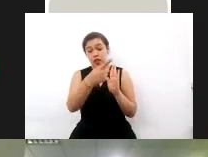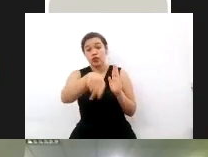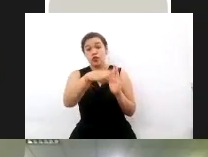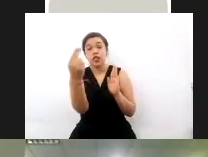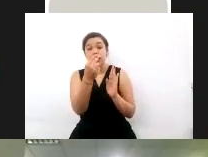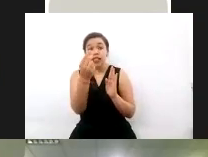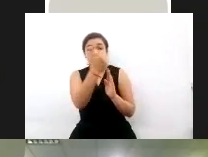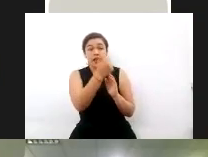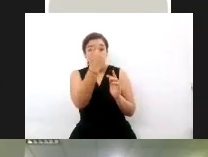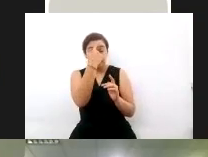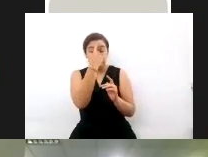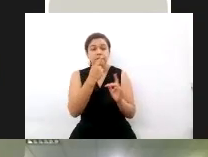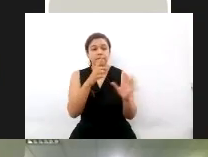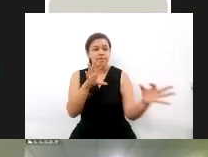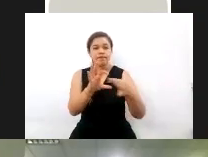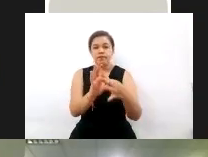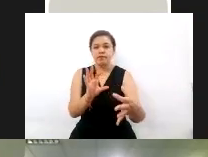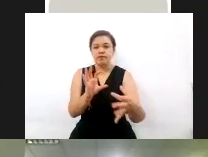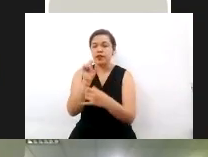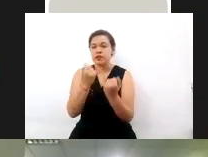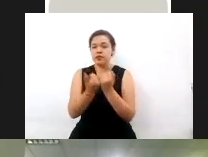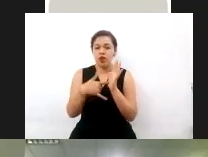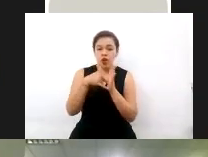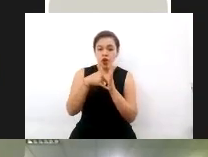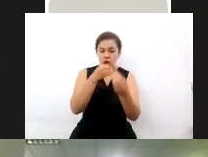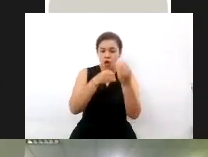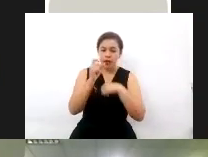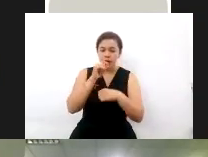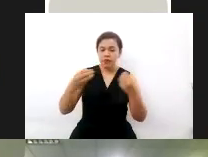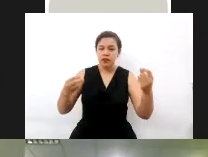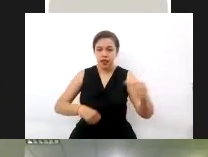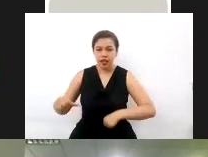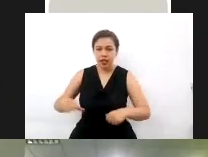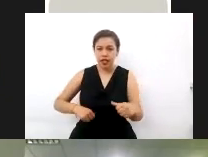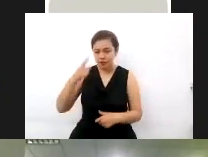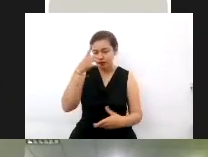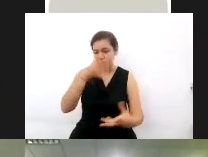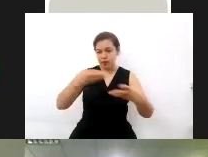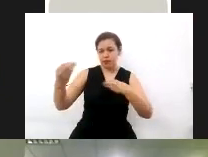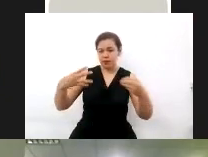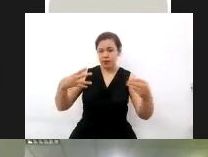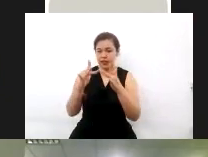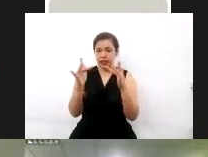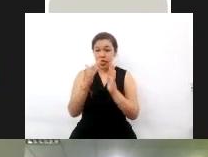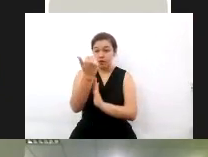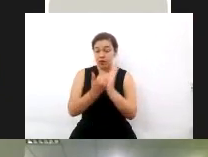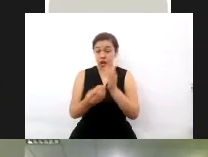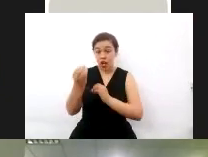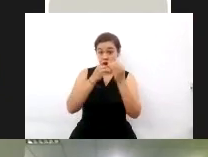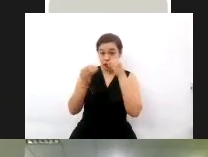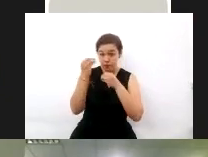teniendo. Hay que establecer horarios de comidas y actividades para que se reduzca el contacto entre personas. Si hay comedor, pues tendrán